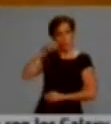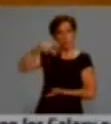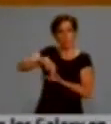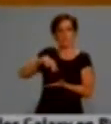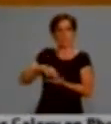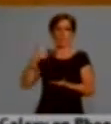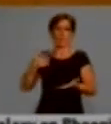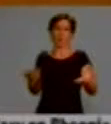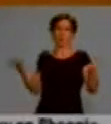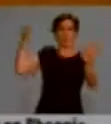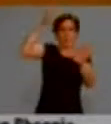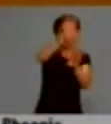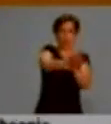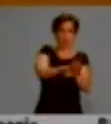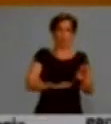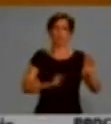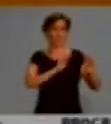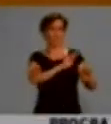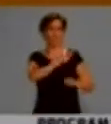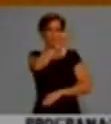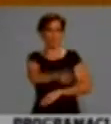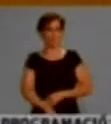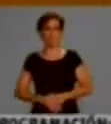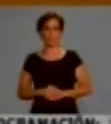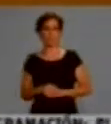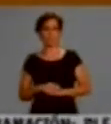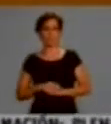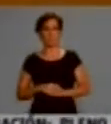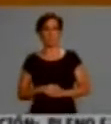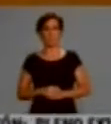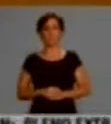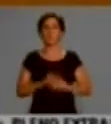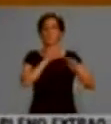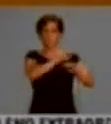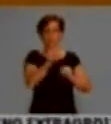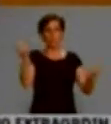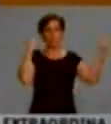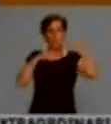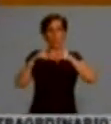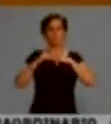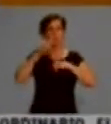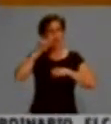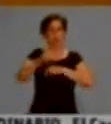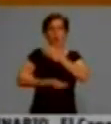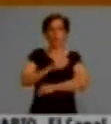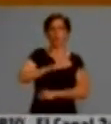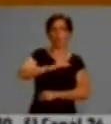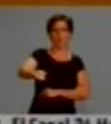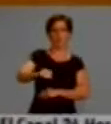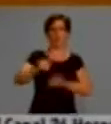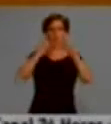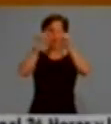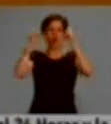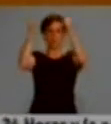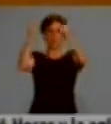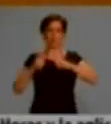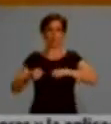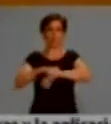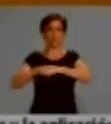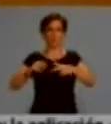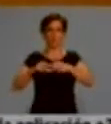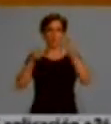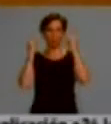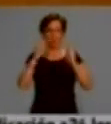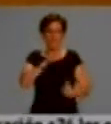sombra. En segundo lugar, su comportamiento está haciendo daño, señor Rajoy, a las instituciones democráticas.